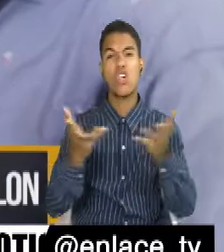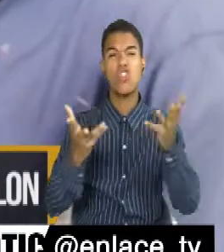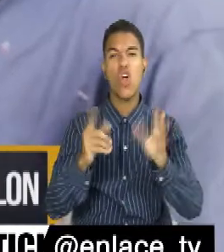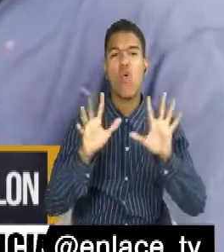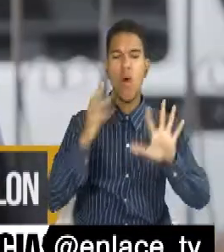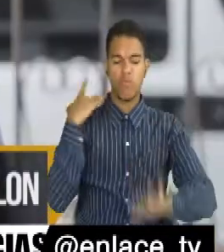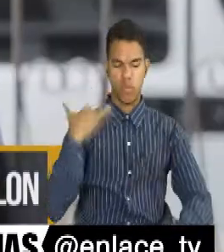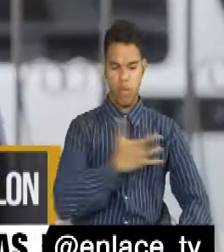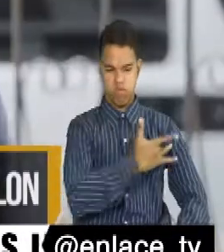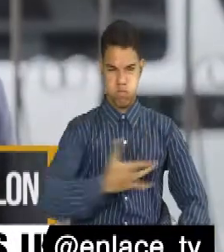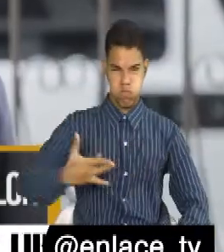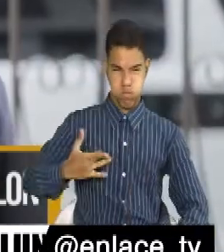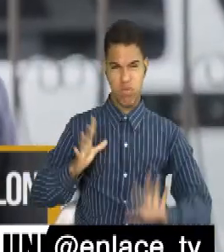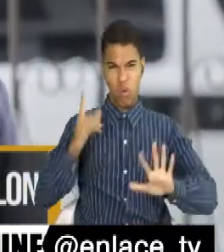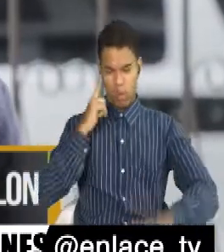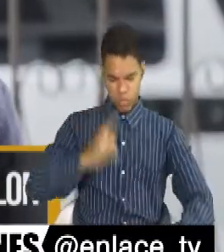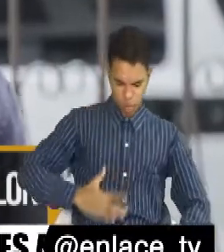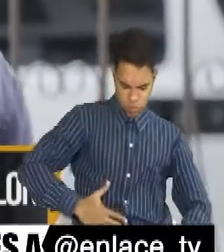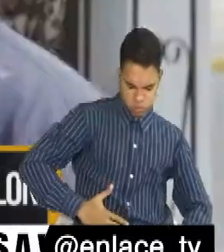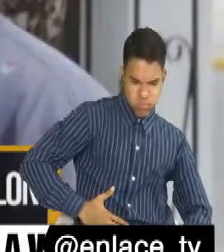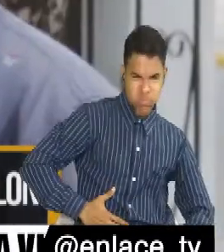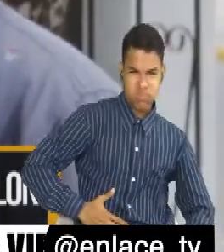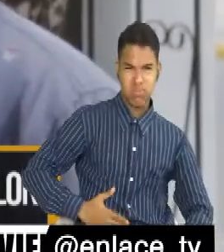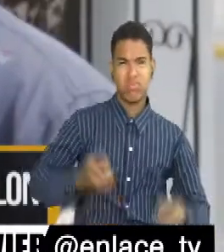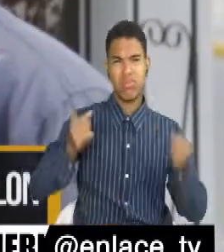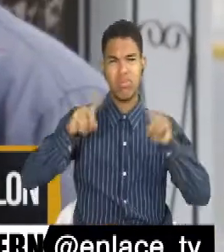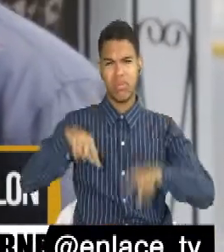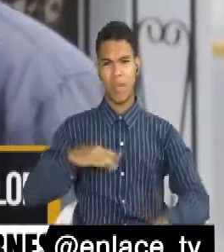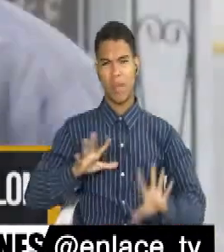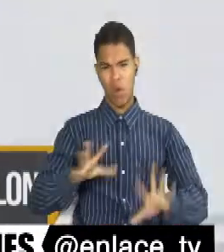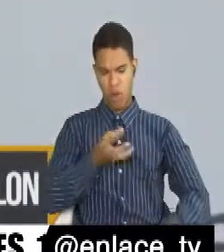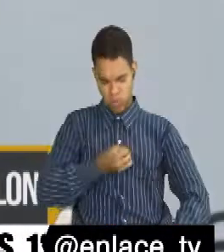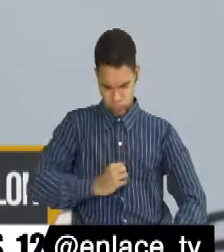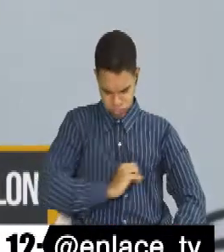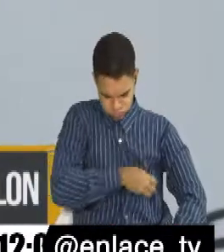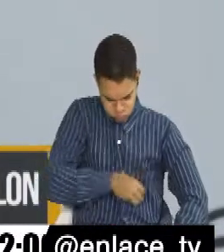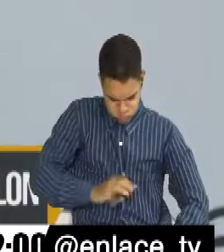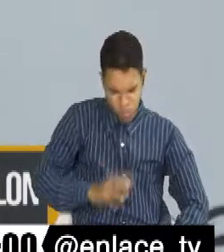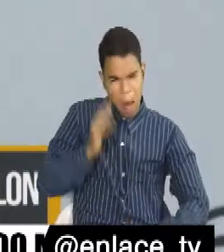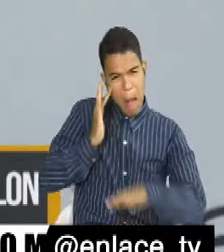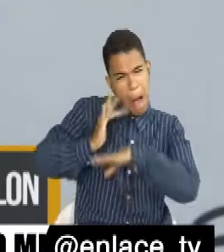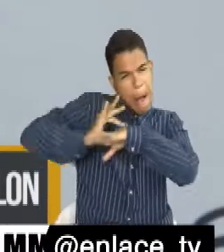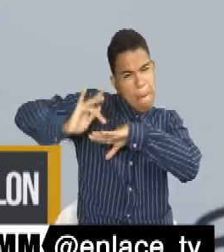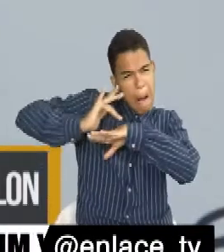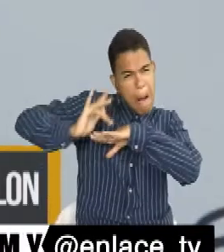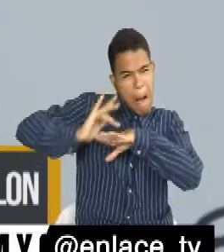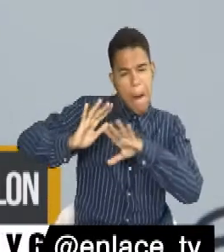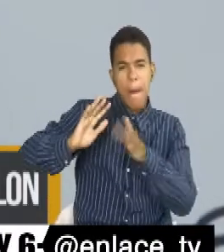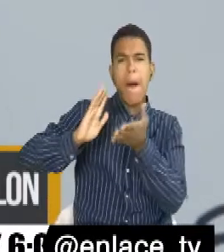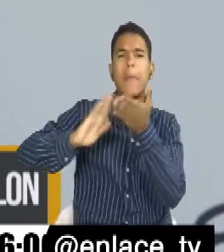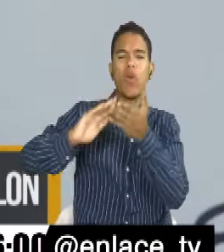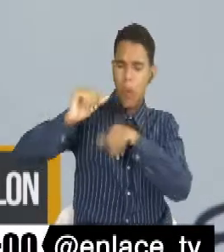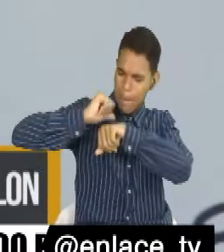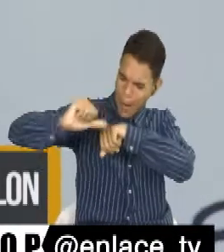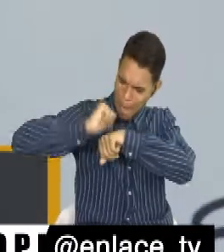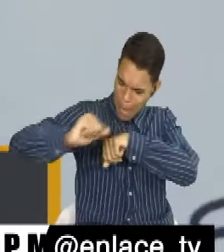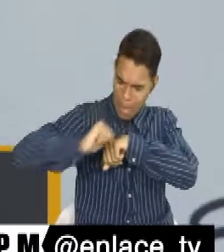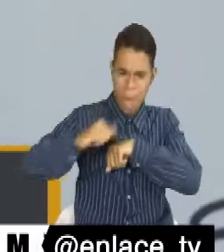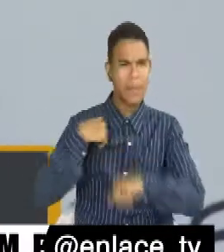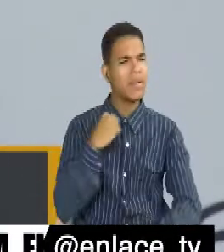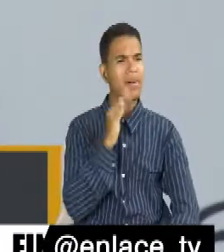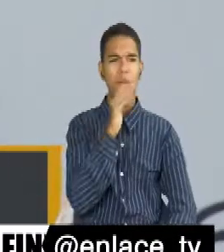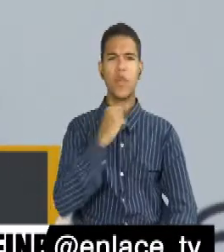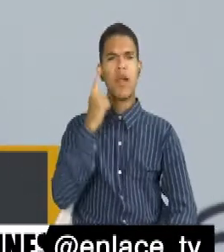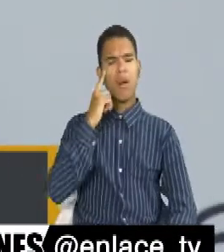que Café Salud no le quiere responder con el tratamiento posoperatorio. Me acosaron las hemorroides y 2 excesos que me salieron